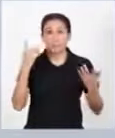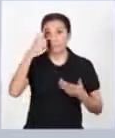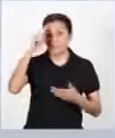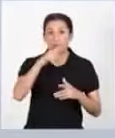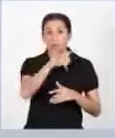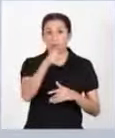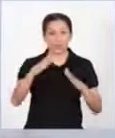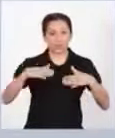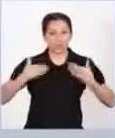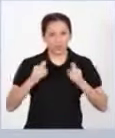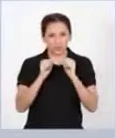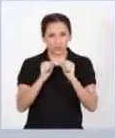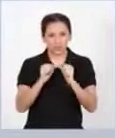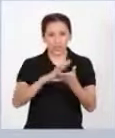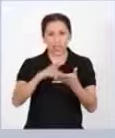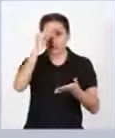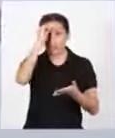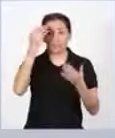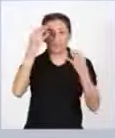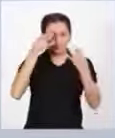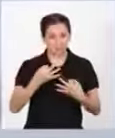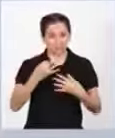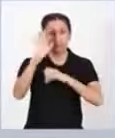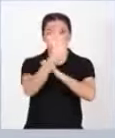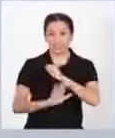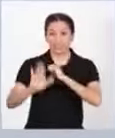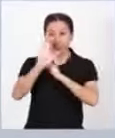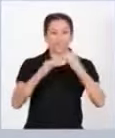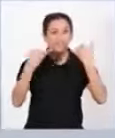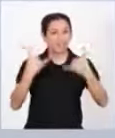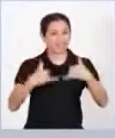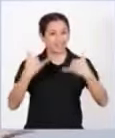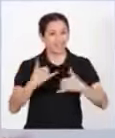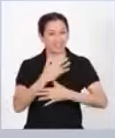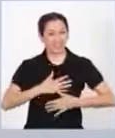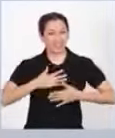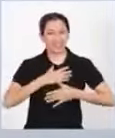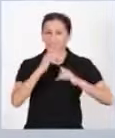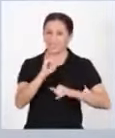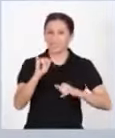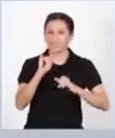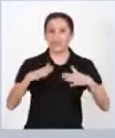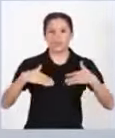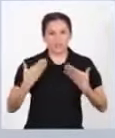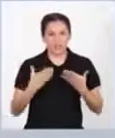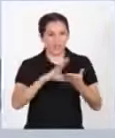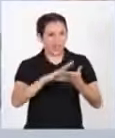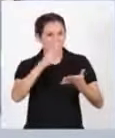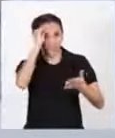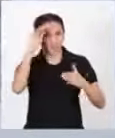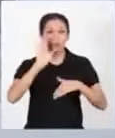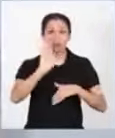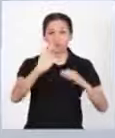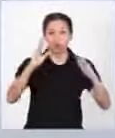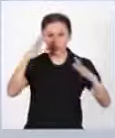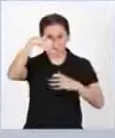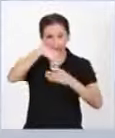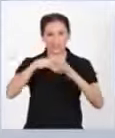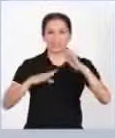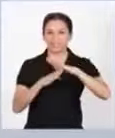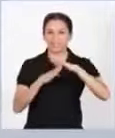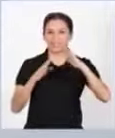Creada para que puedan seguir aprendiendo de forma segura, divertida y útil